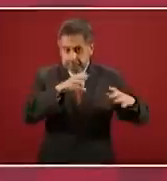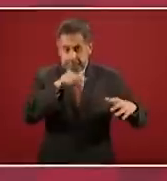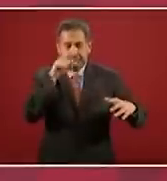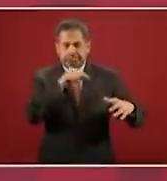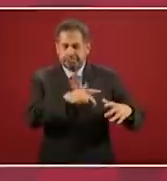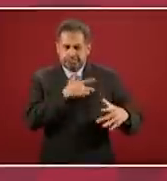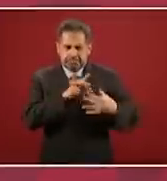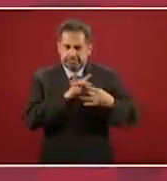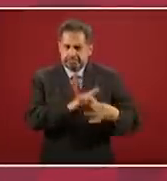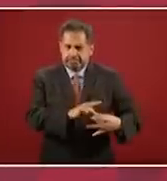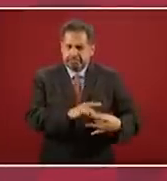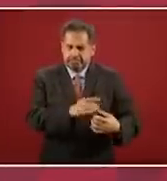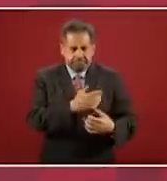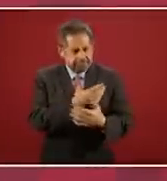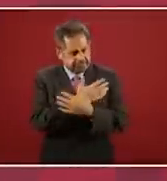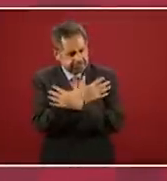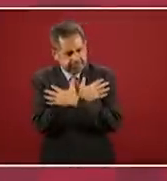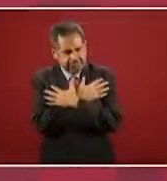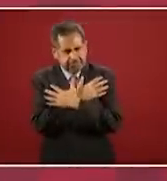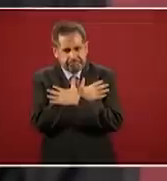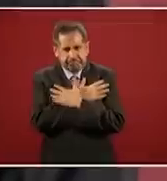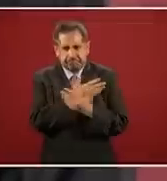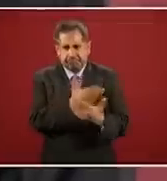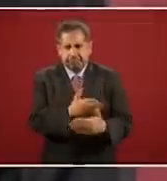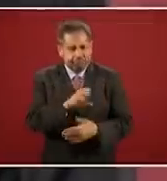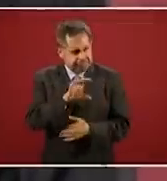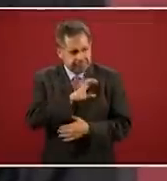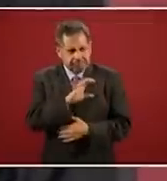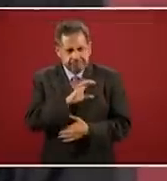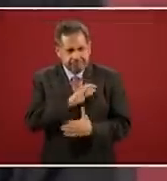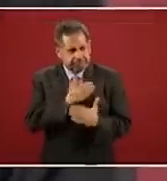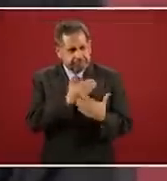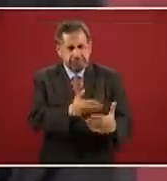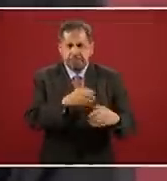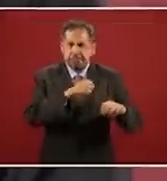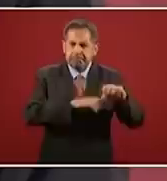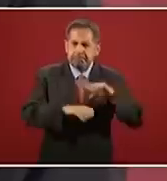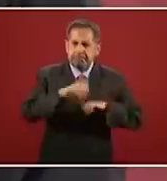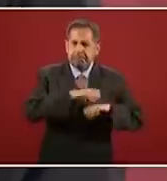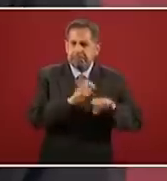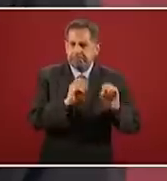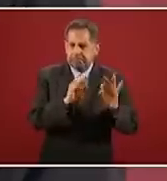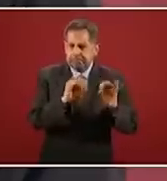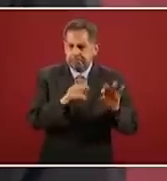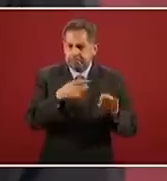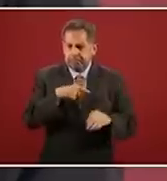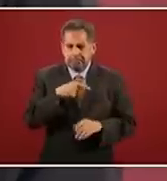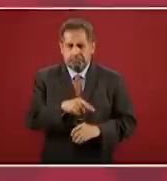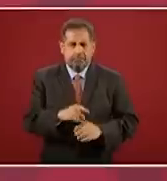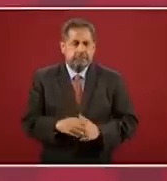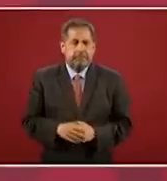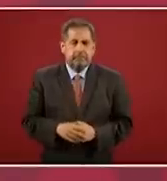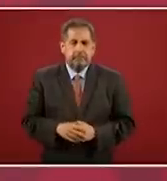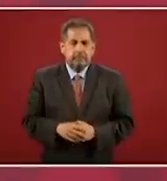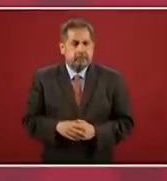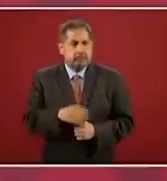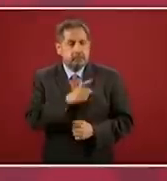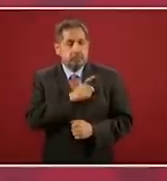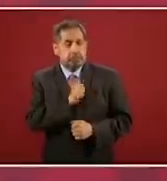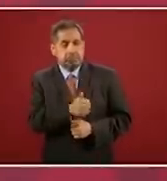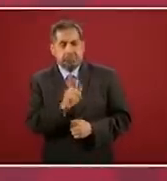un abrazo fraterno. No están